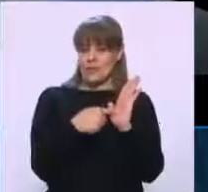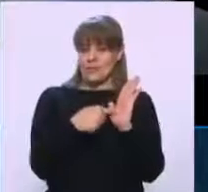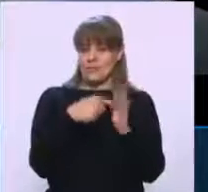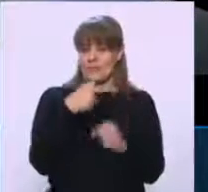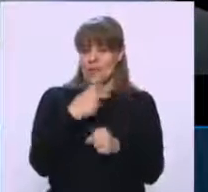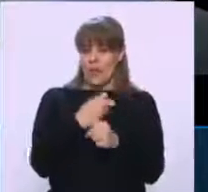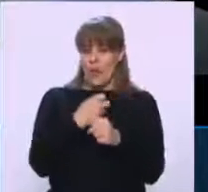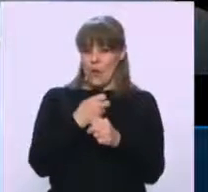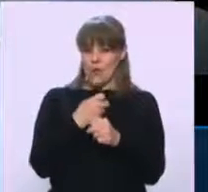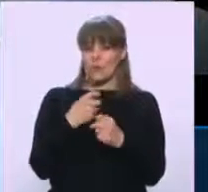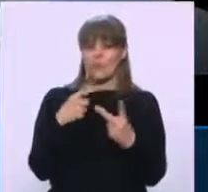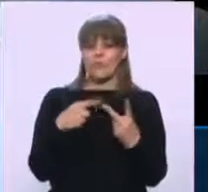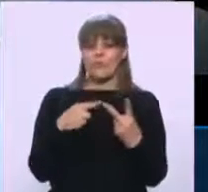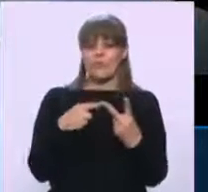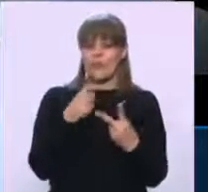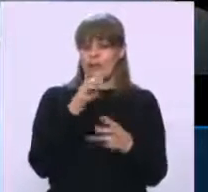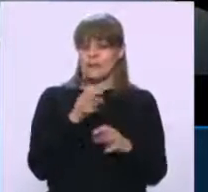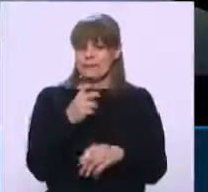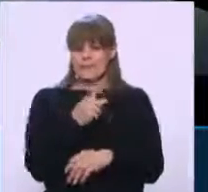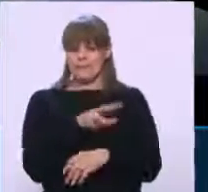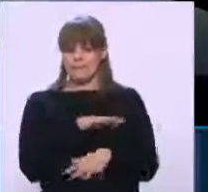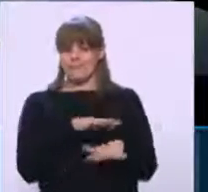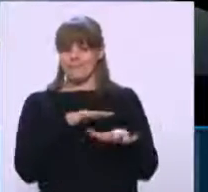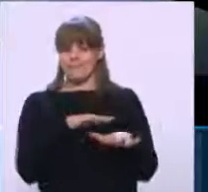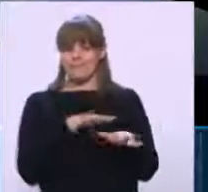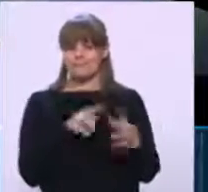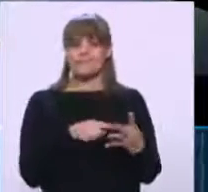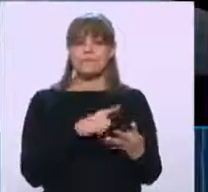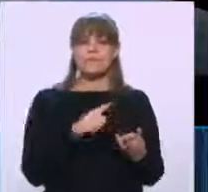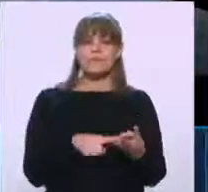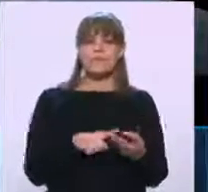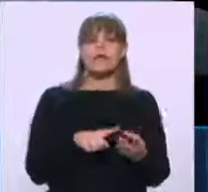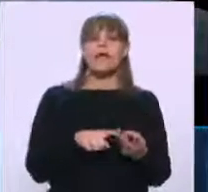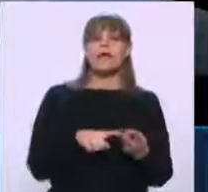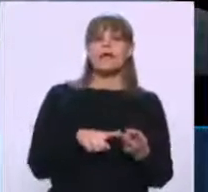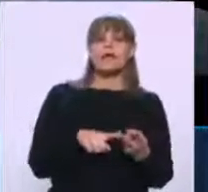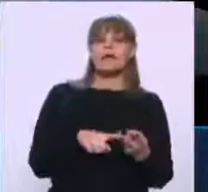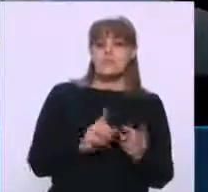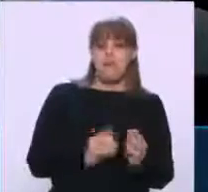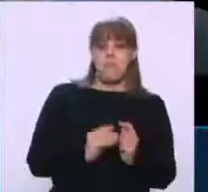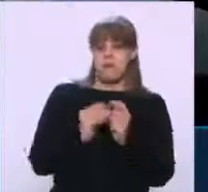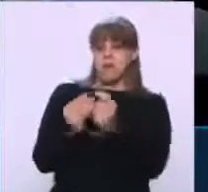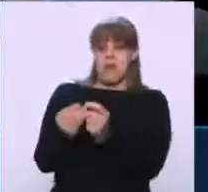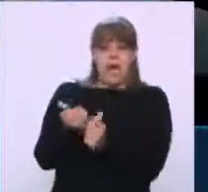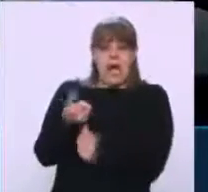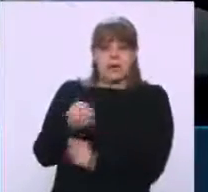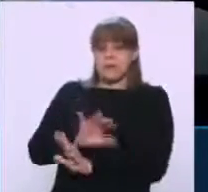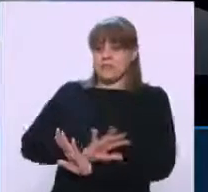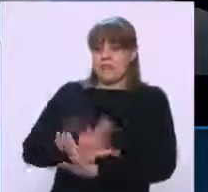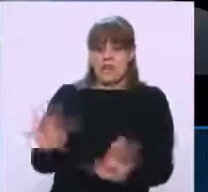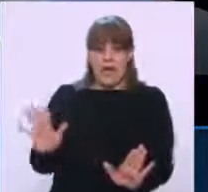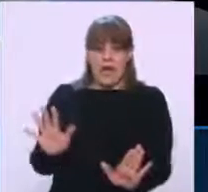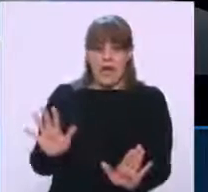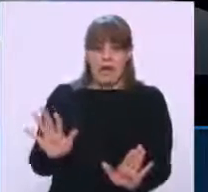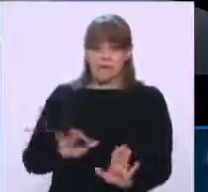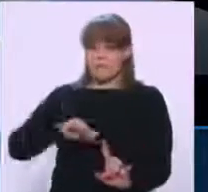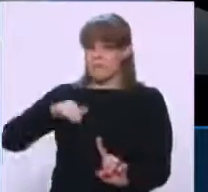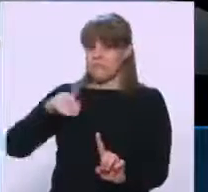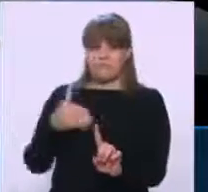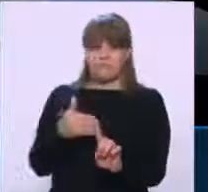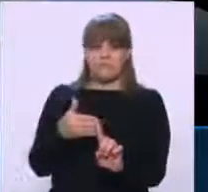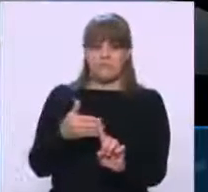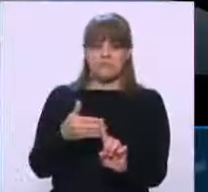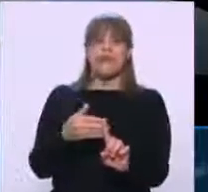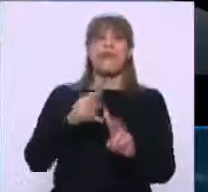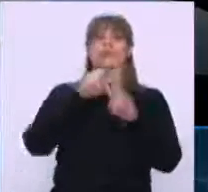plana, lo cual llama mucho la atención, es que había una adjudicación directa. Pues bueno, la realidad es que un tema de seguridad nacional,